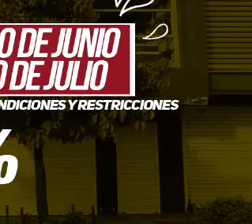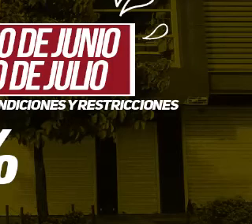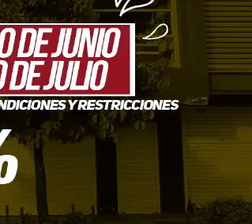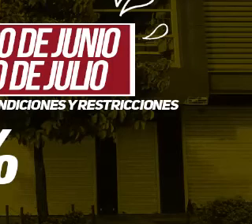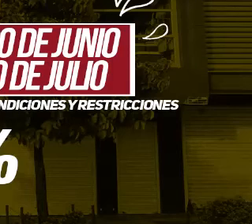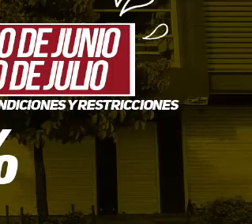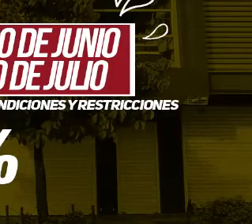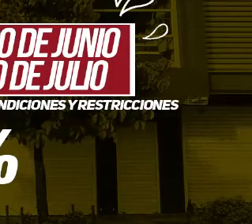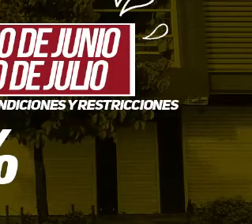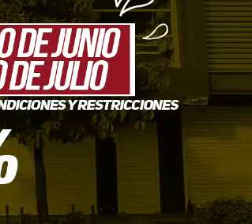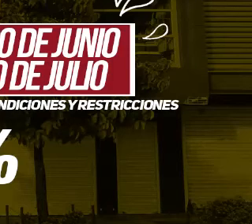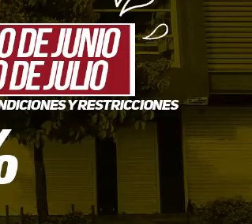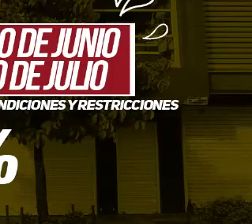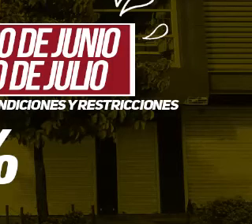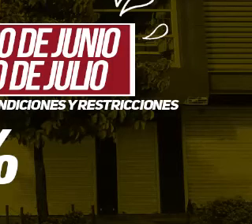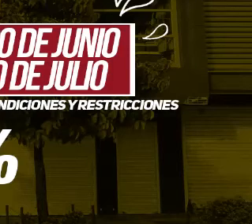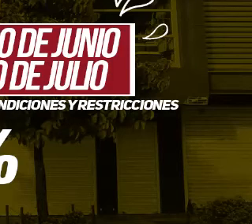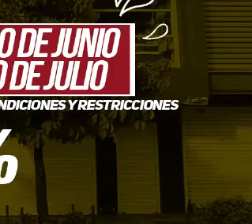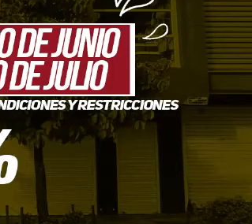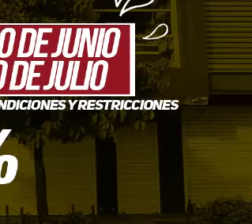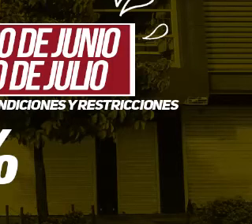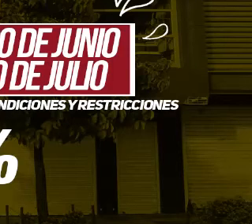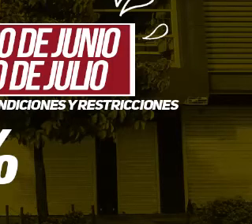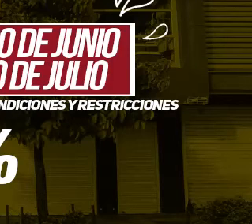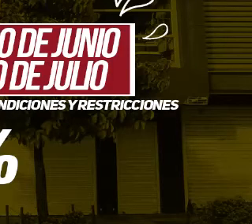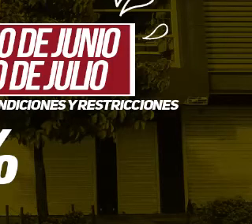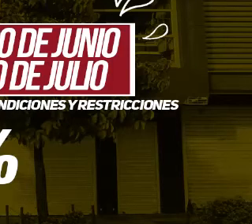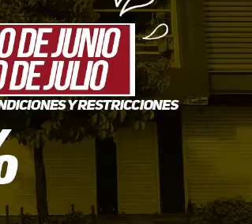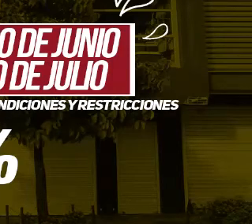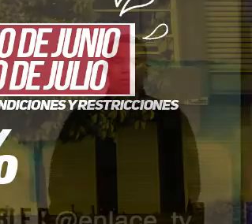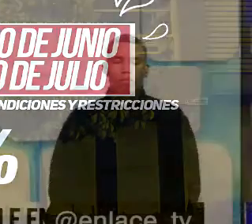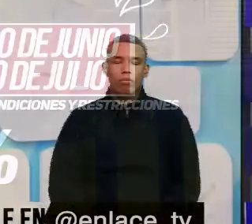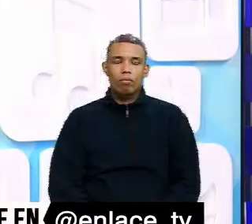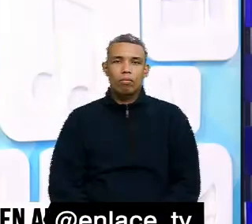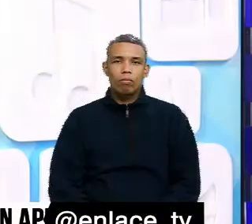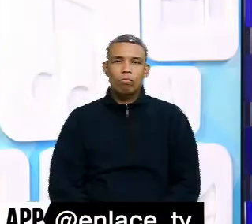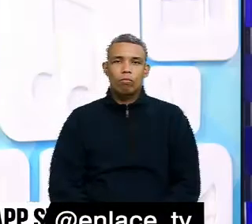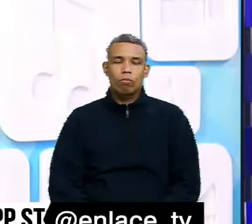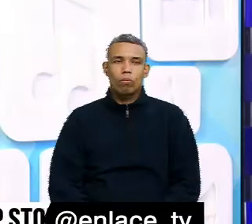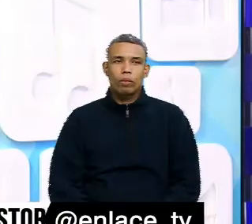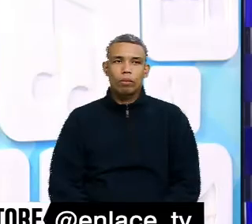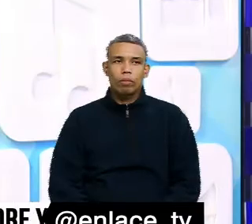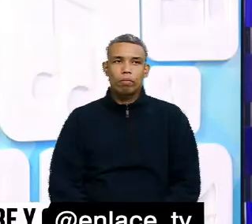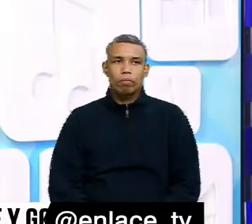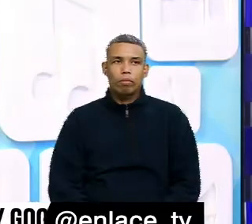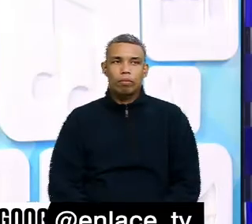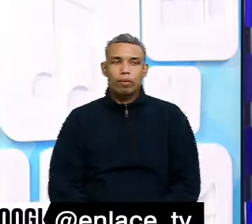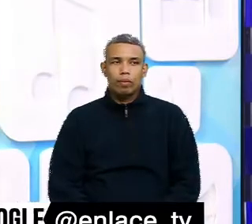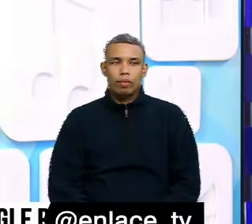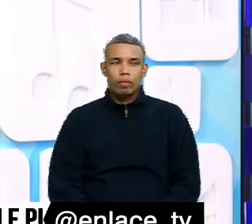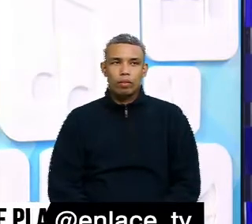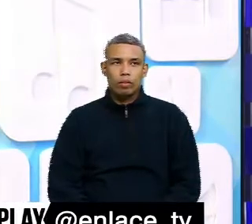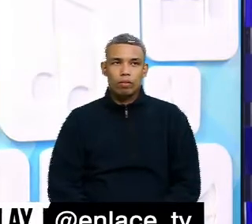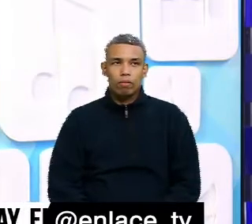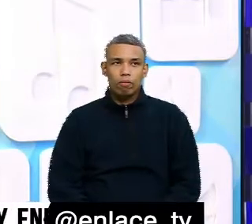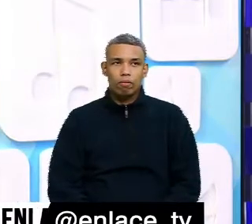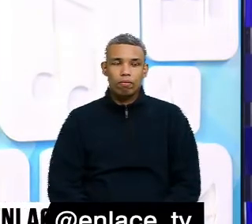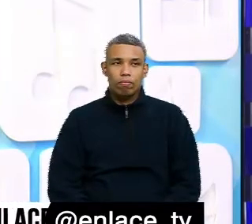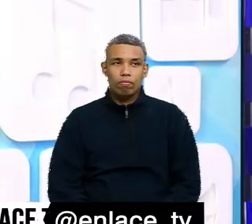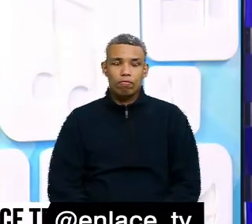julio en Maravillas Centro Comercial. Iniciamos en la mira de la información cultural hablando